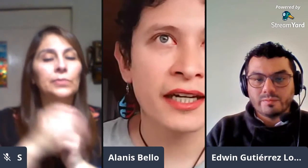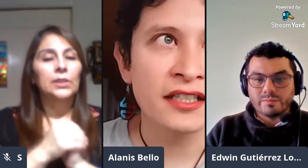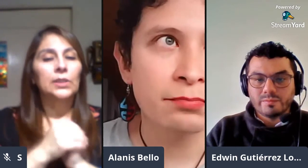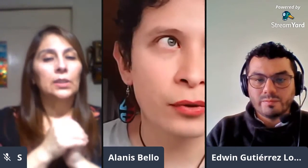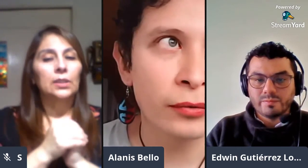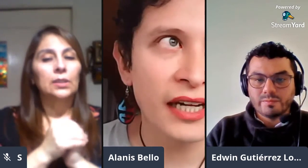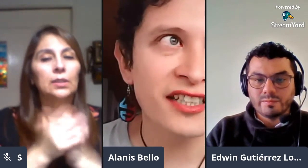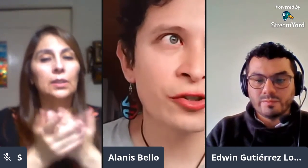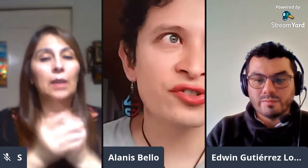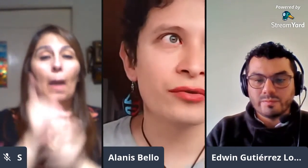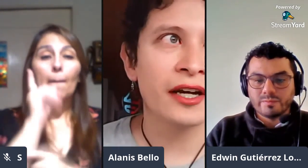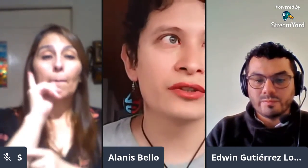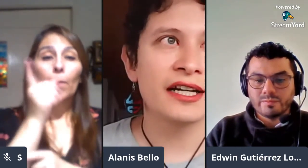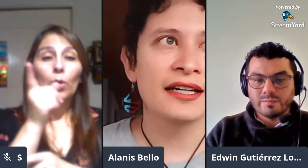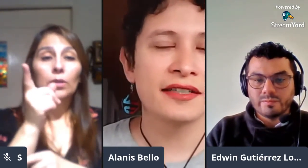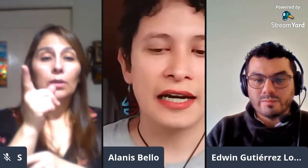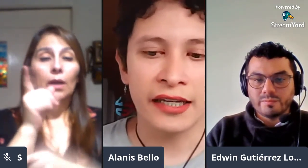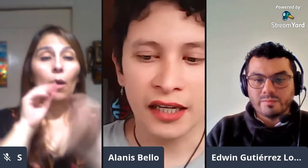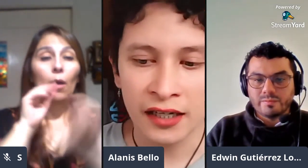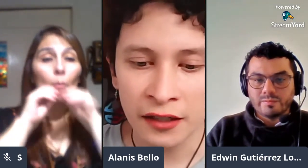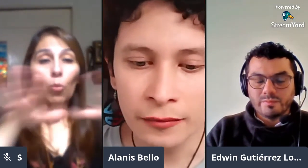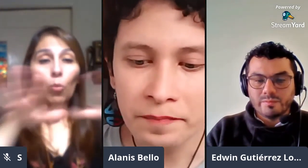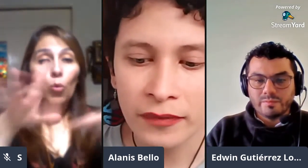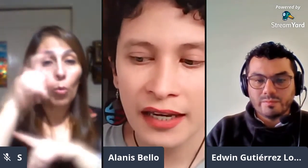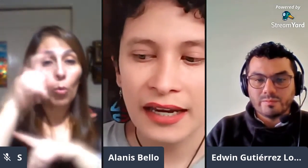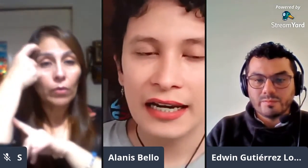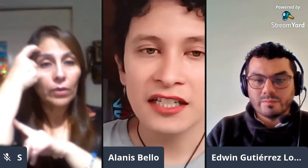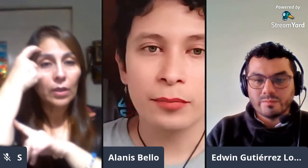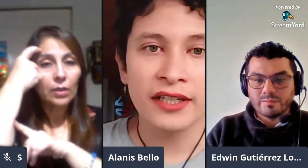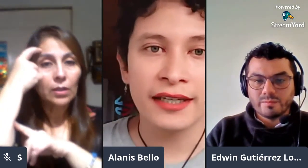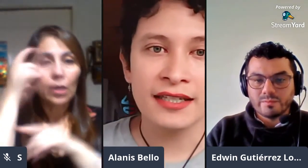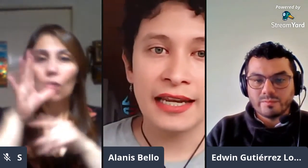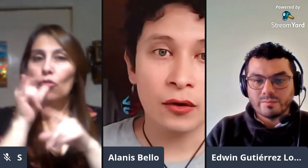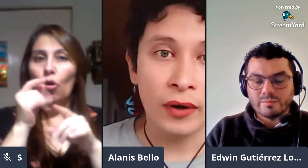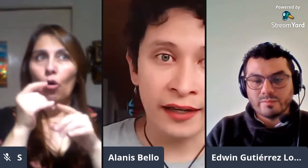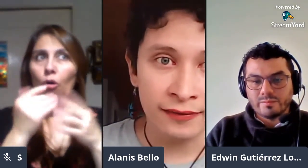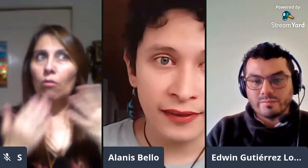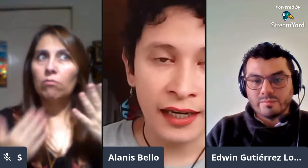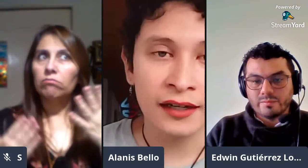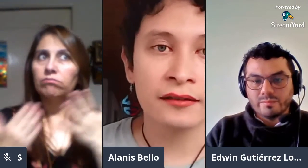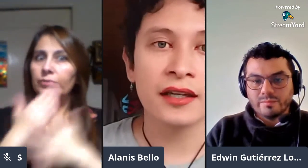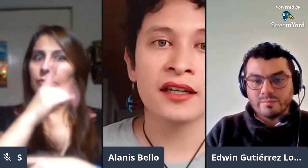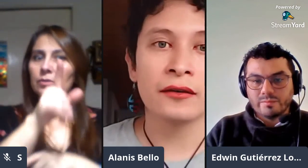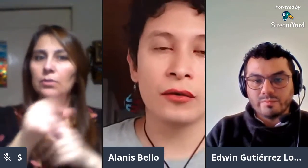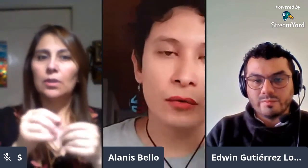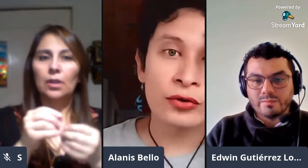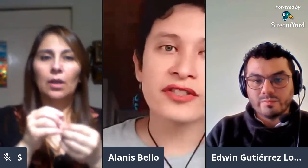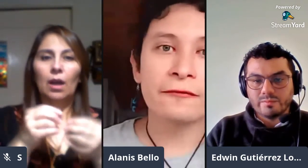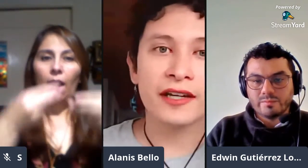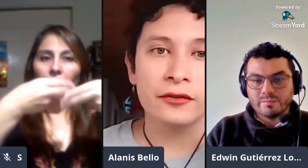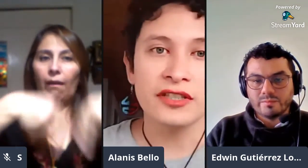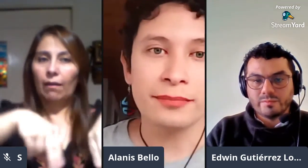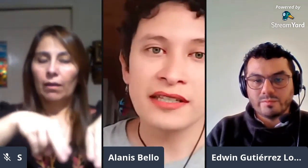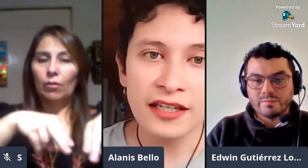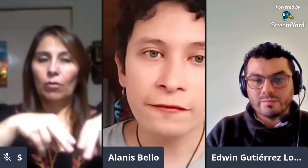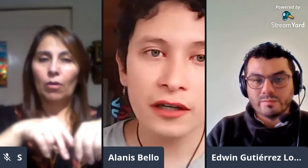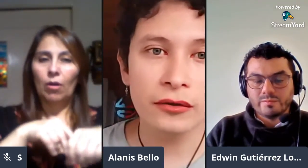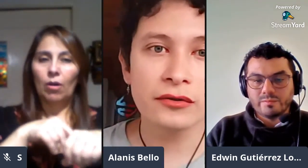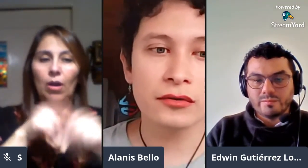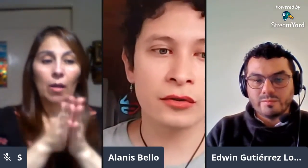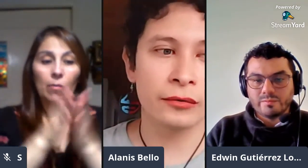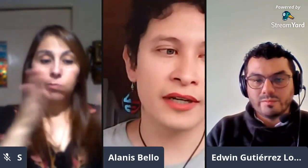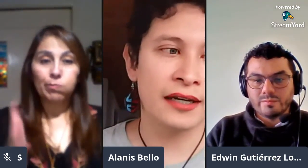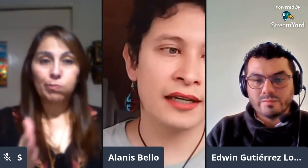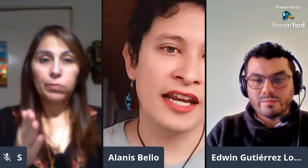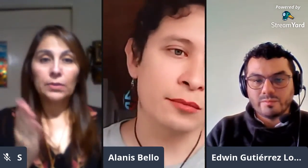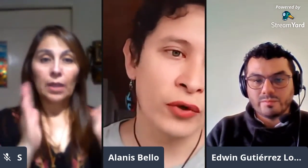las políticas públicas no son neutrales al género. Las políticas de la cuarentena han tenido unos efectos